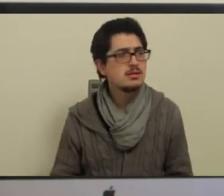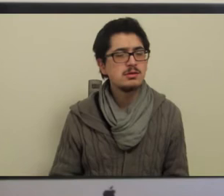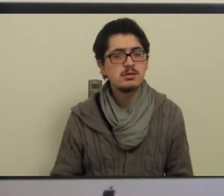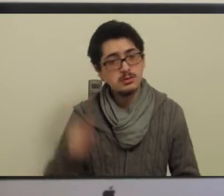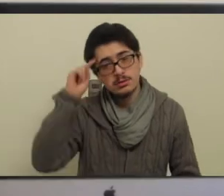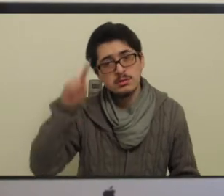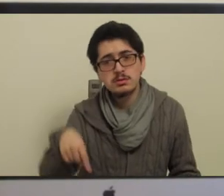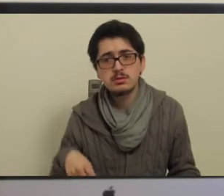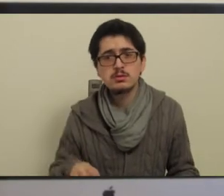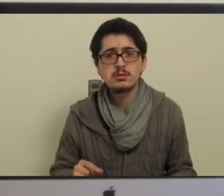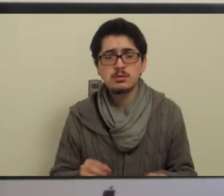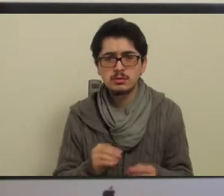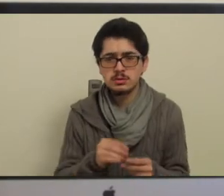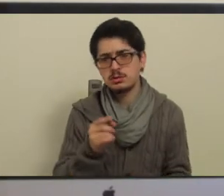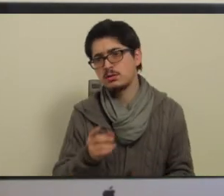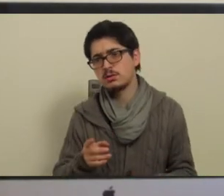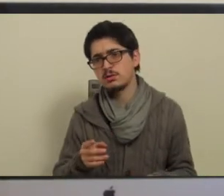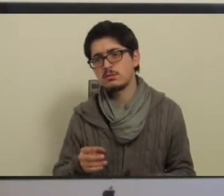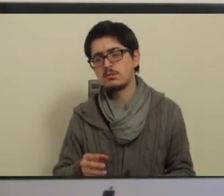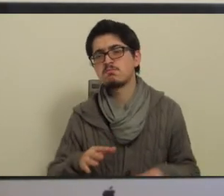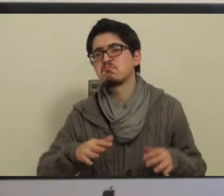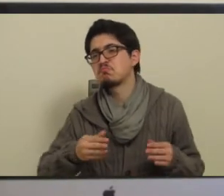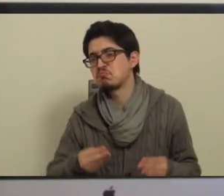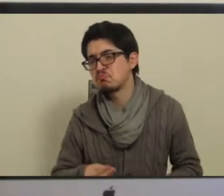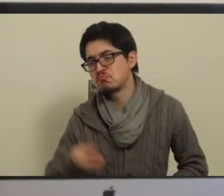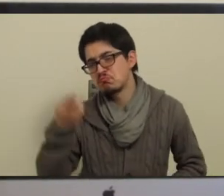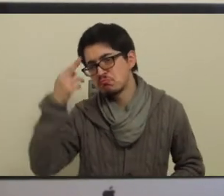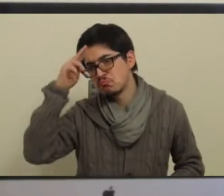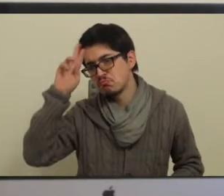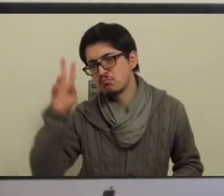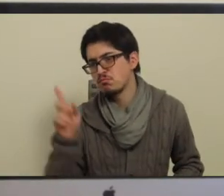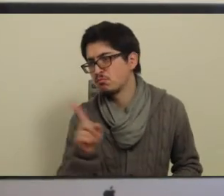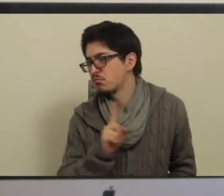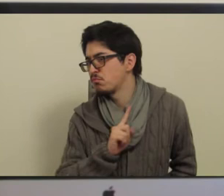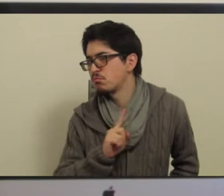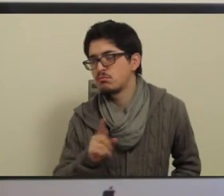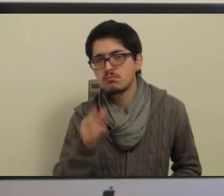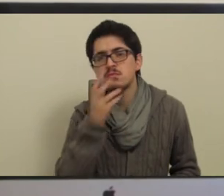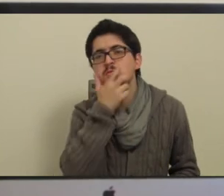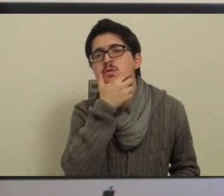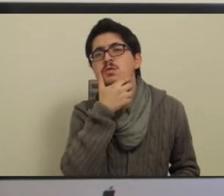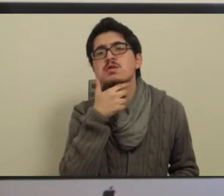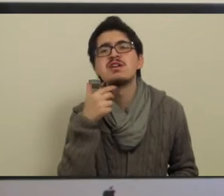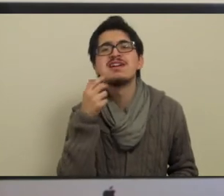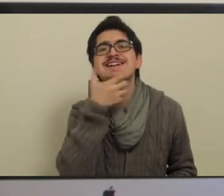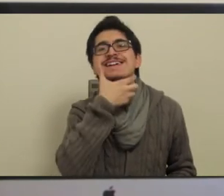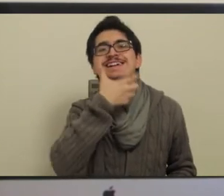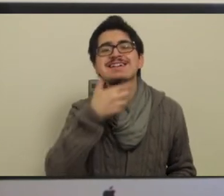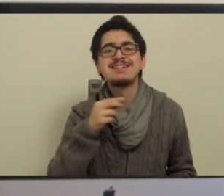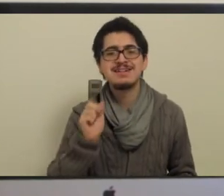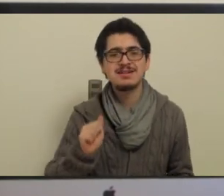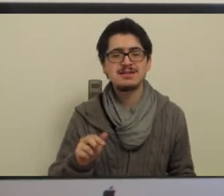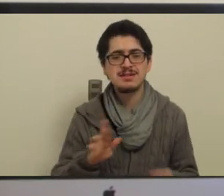ocurre. Pero cuando se acercan a este muchacho se dan cuenta de que tiene algo particular. Resulta de que su rostro, específicamente su